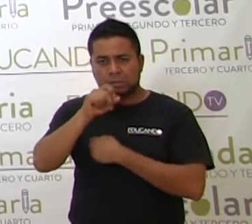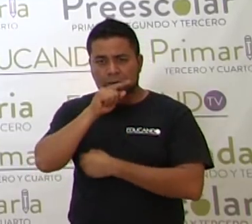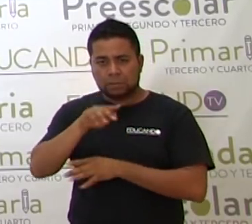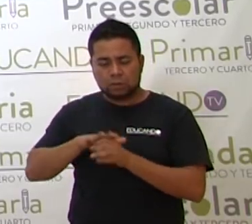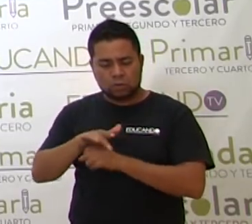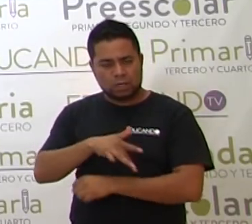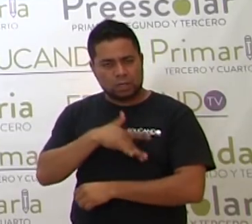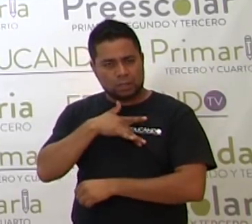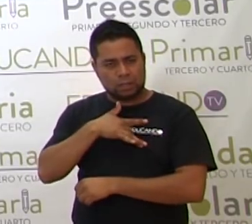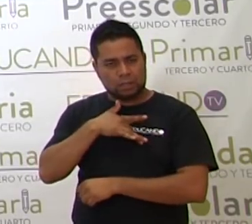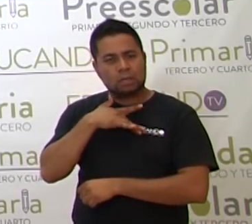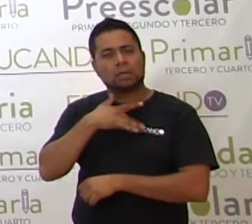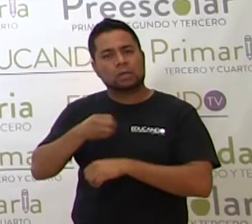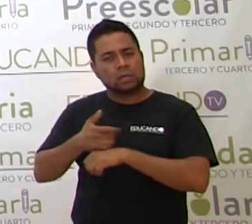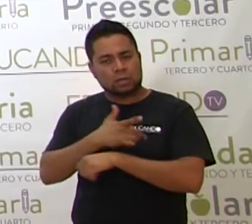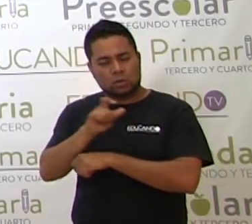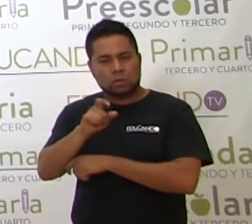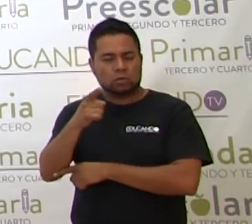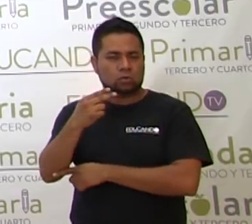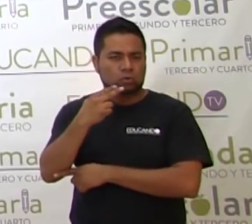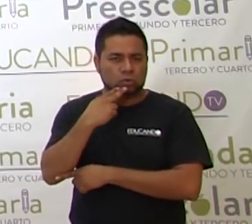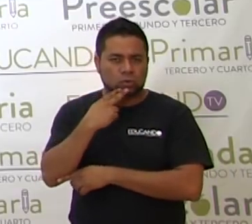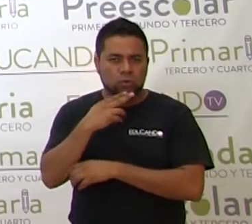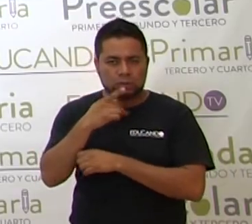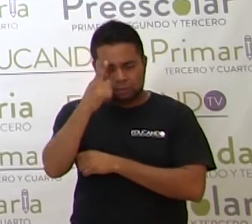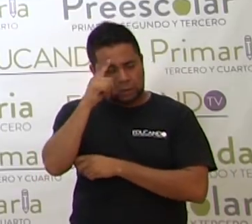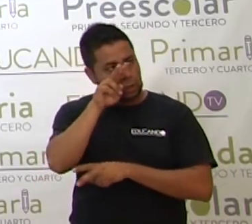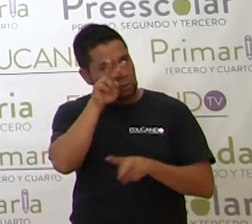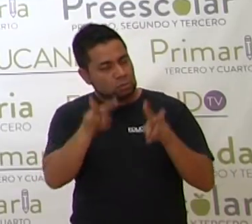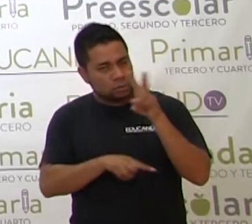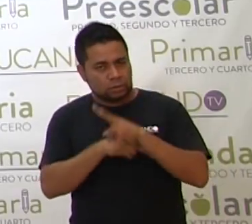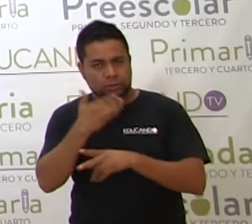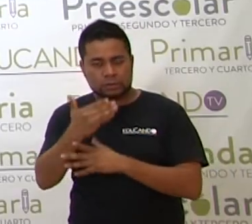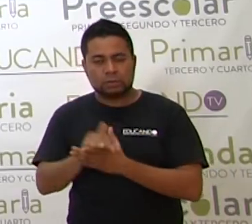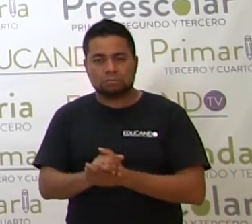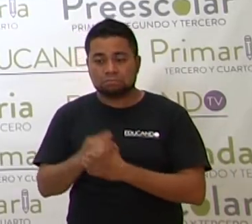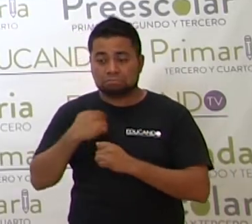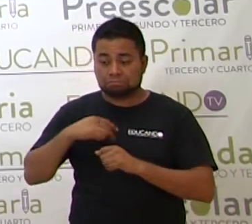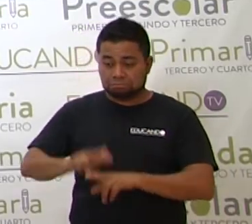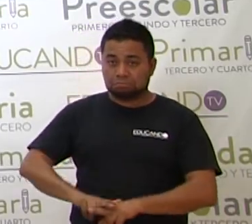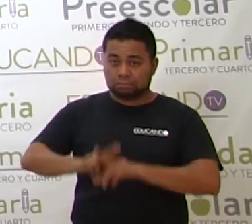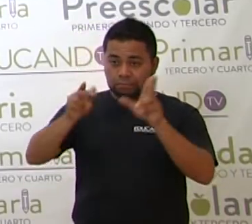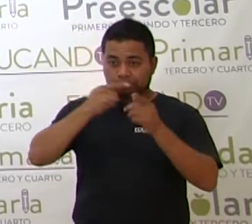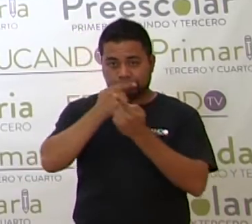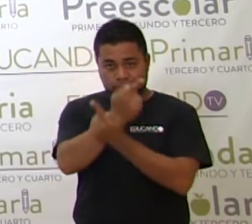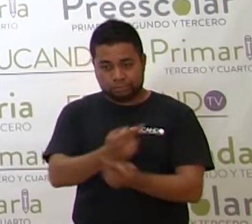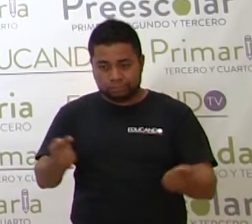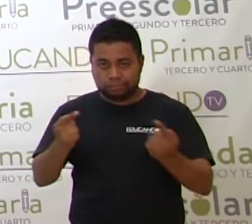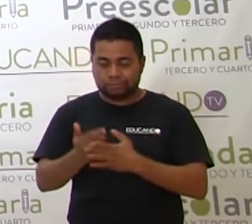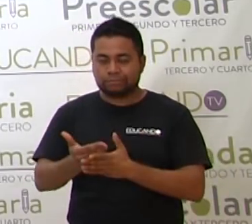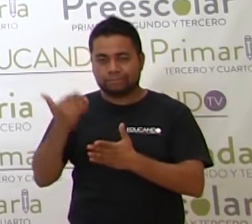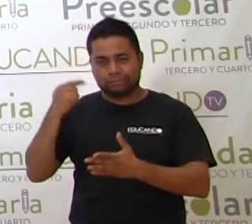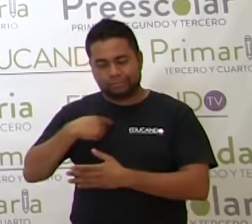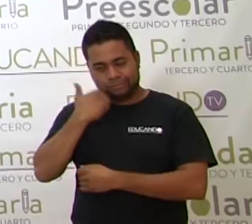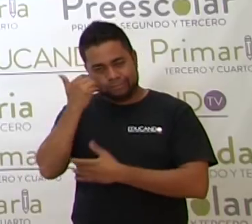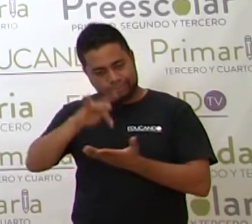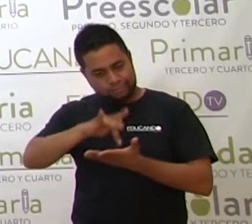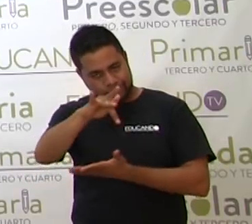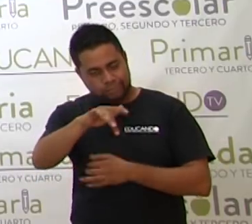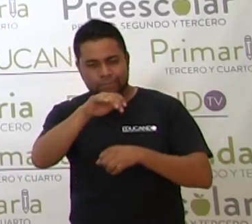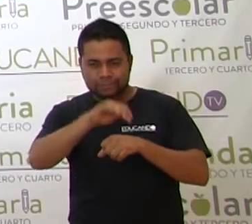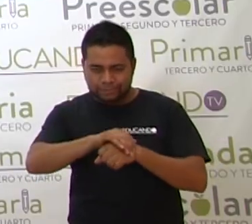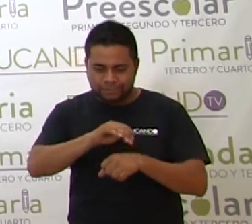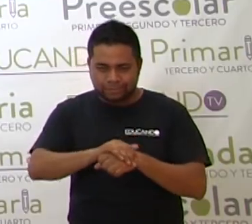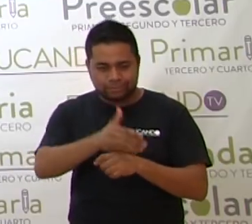sintiendo en el momento que estás utilizando la observación. Me despido, niños y niñas, no sin antes agradecerle a nuestro